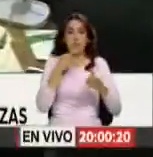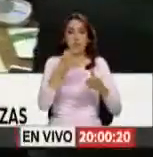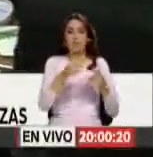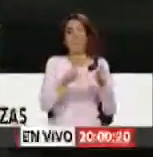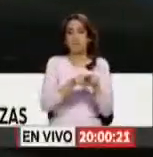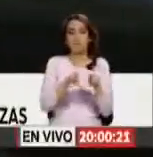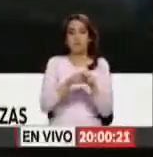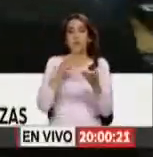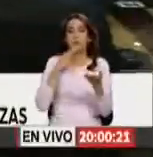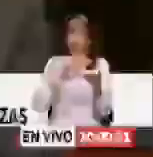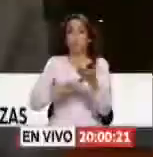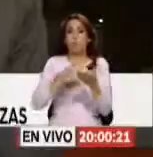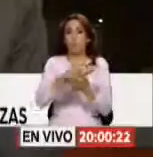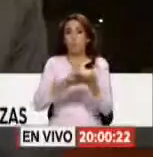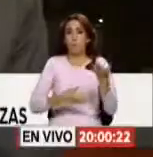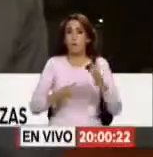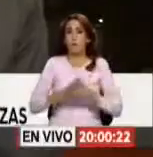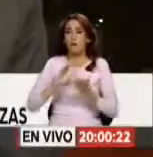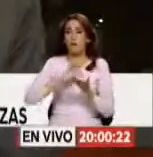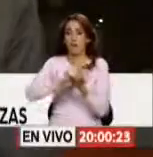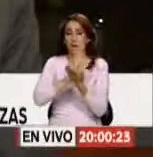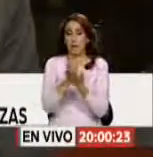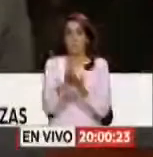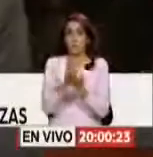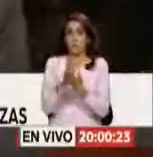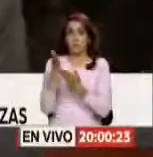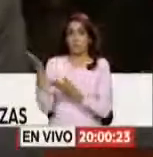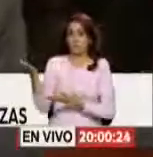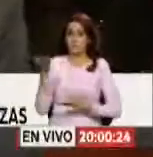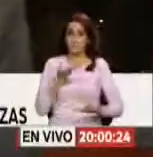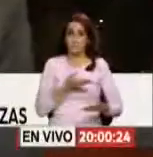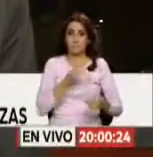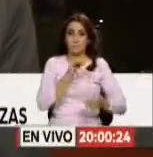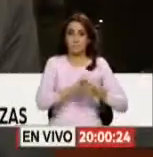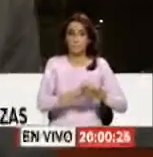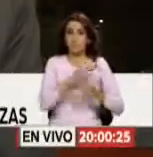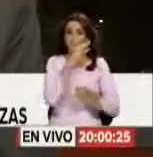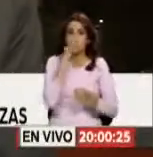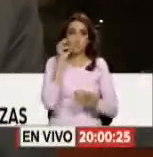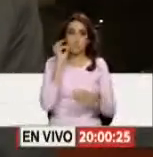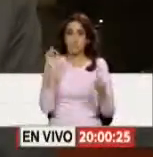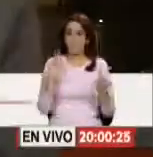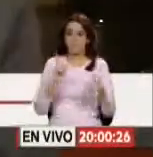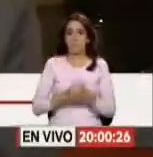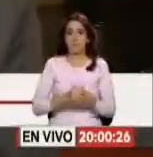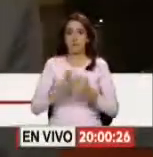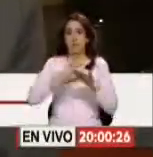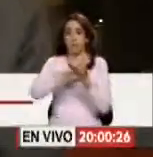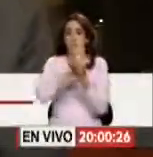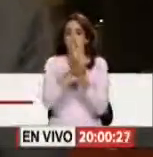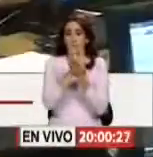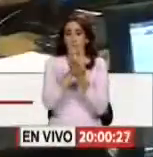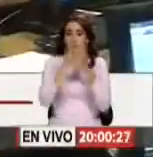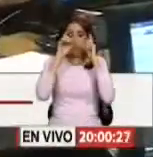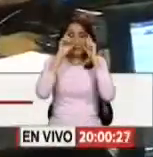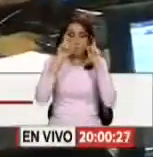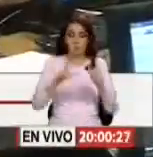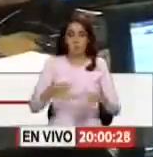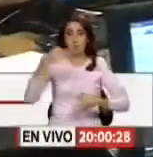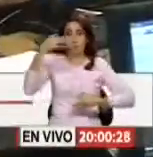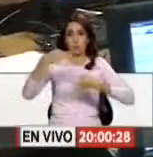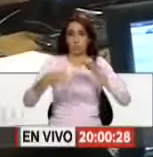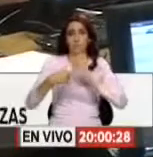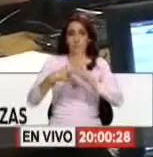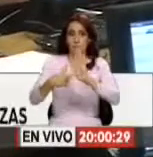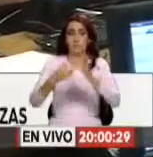comunicado emitido el fin de semana. Pero la Asamblea Nacional no está aquí para tapar nada. La Asamblea Nacional es un ente fiscalizador. Es más,